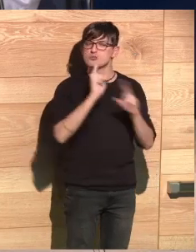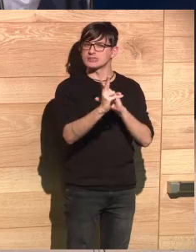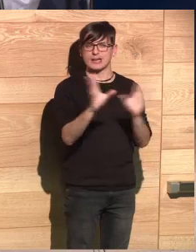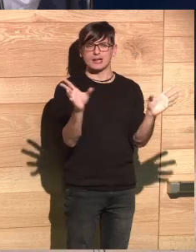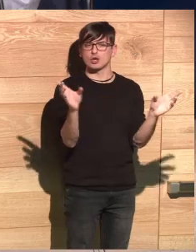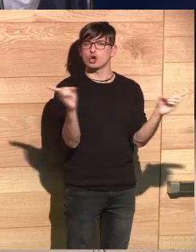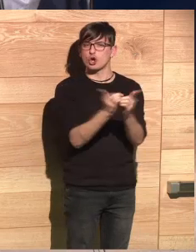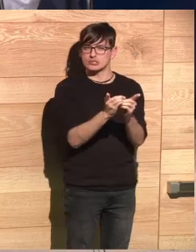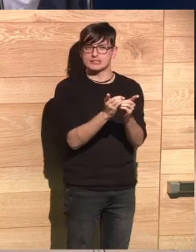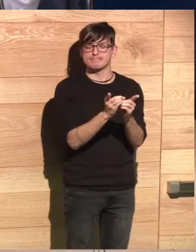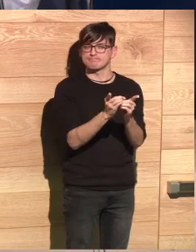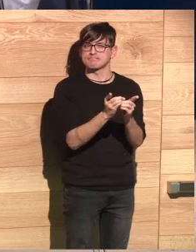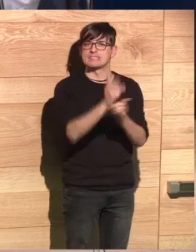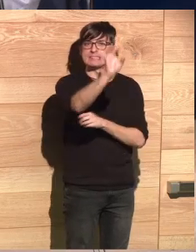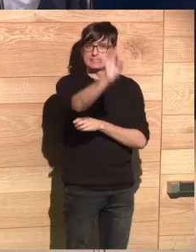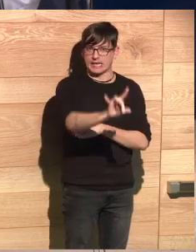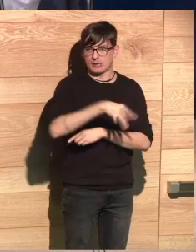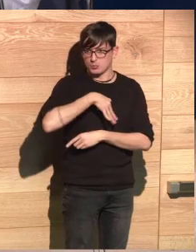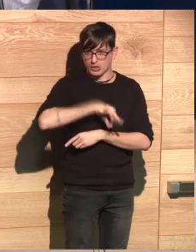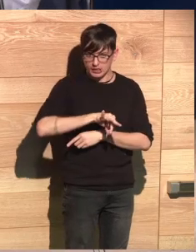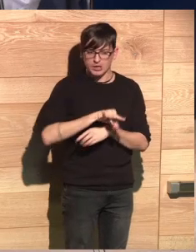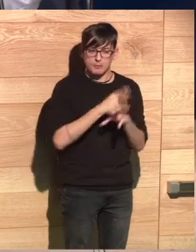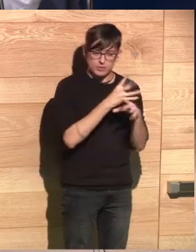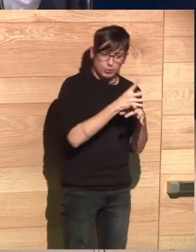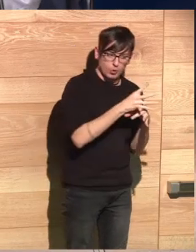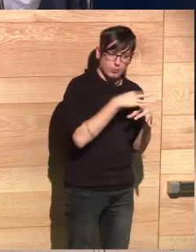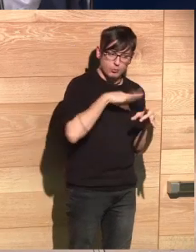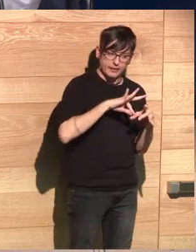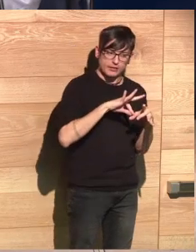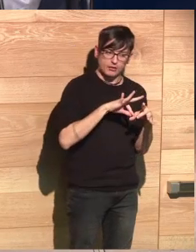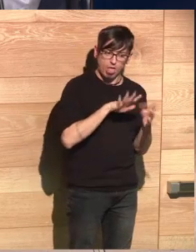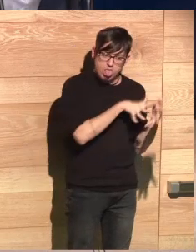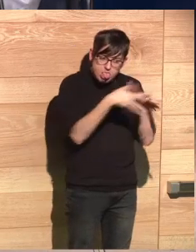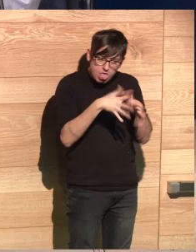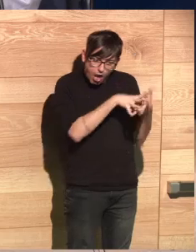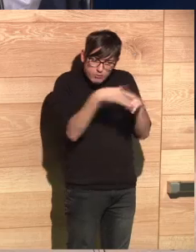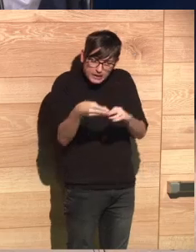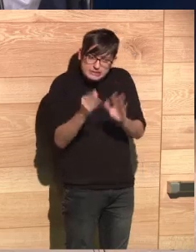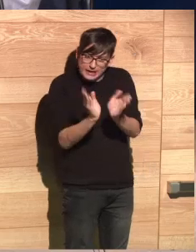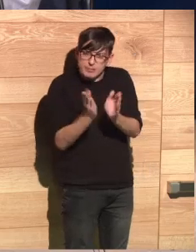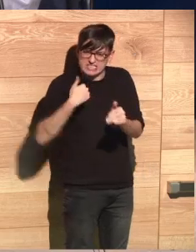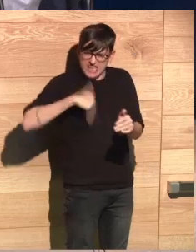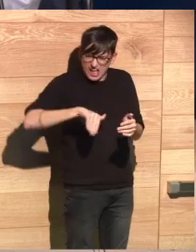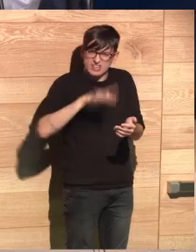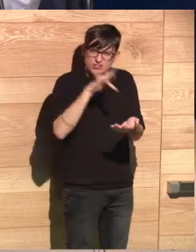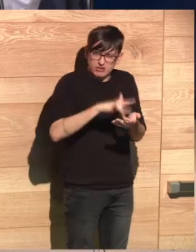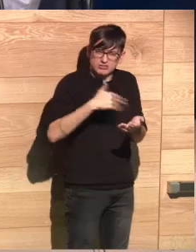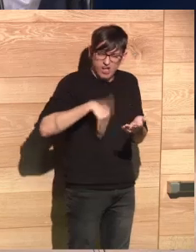breve es sí. Se puede utilizar el videojuego como terapia. Y se hace, de